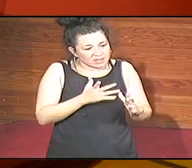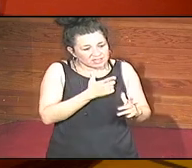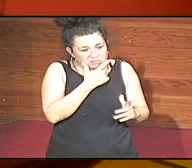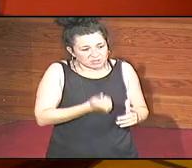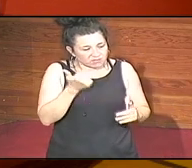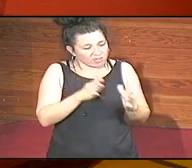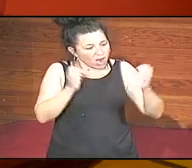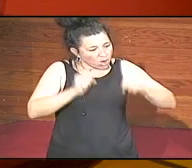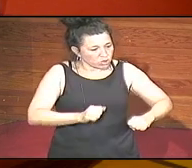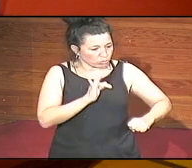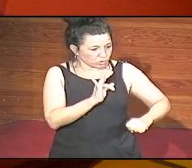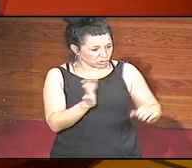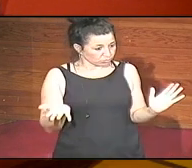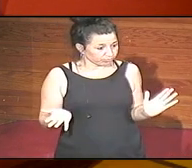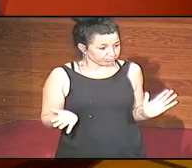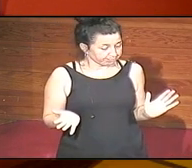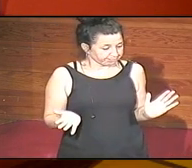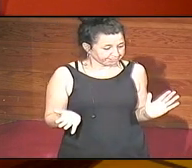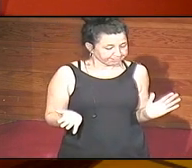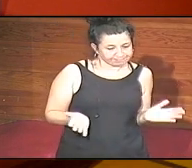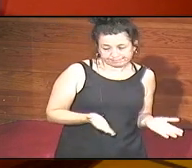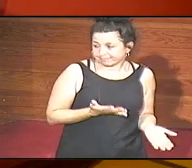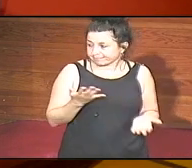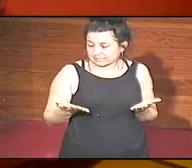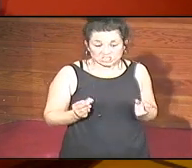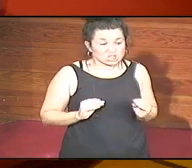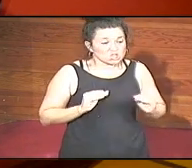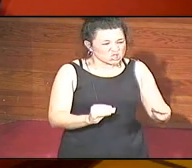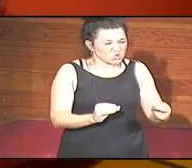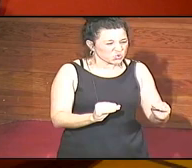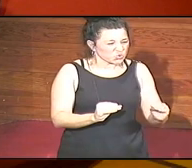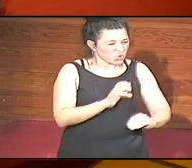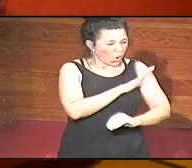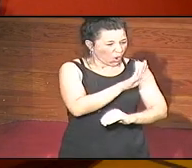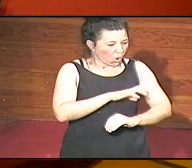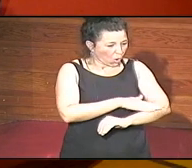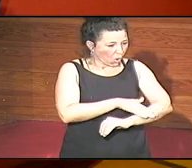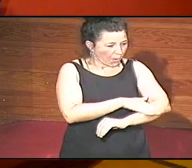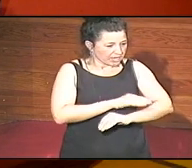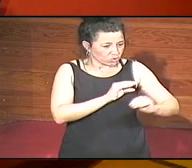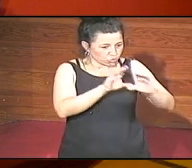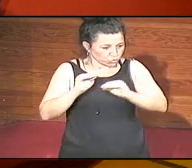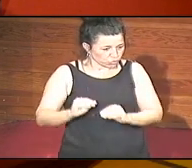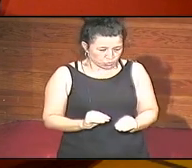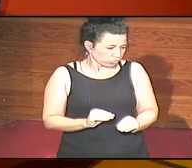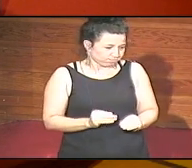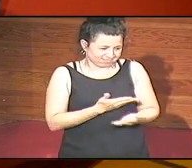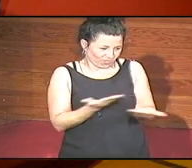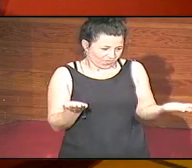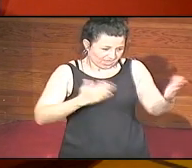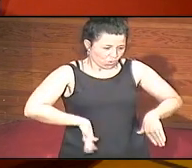beneficioso no se fían tanto de sus gobernantes que sea un acuerdo beneficioso para todos pero